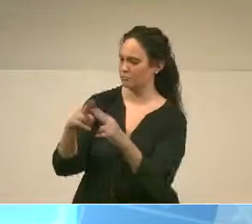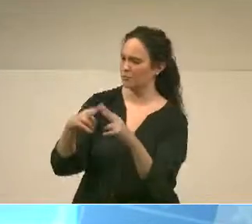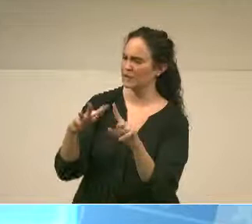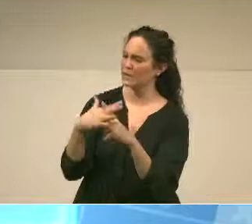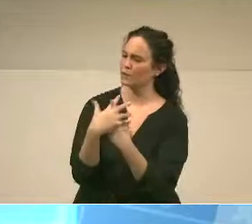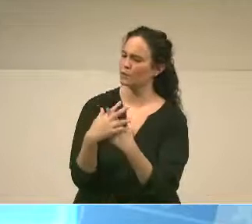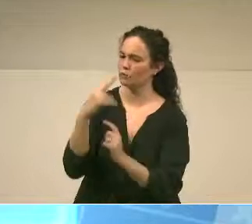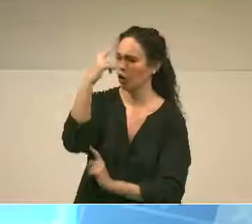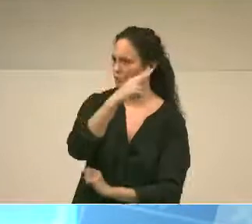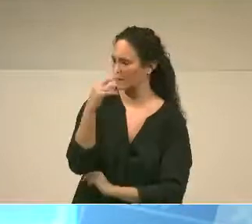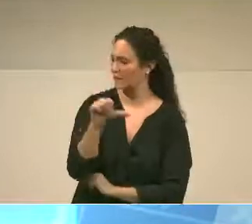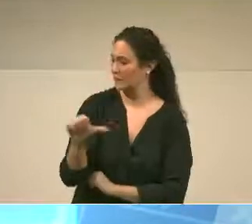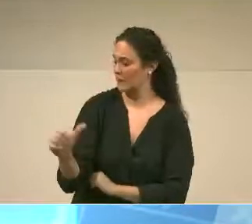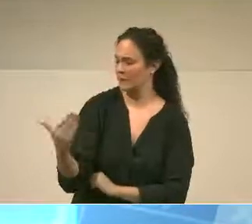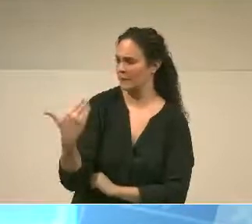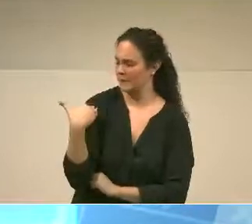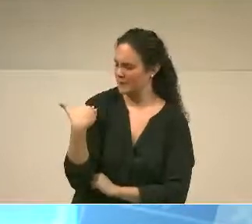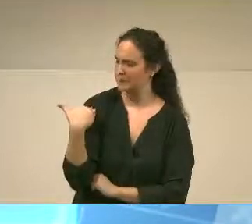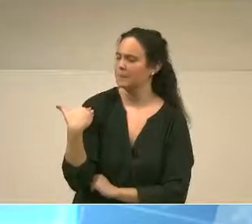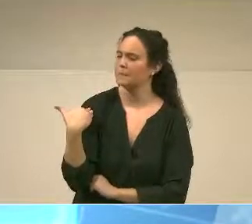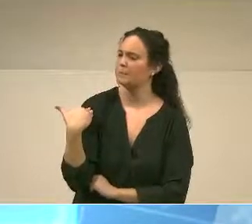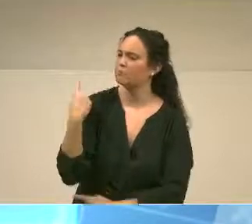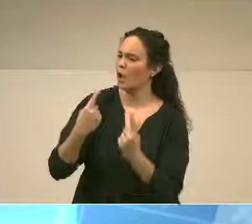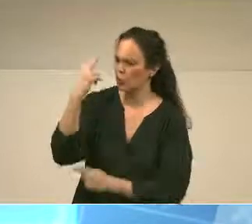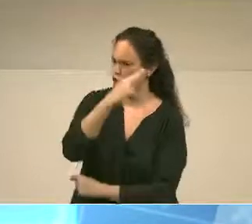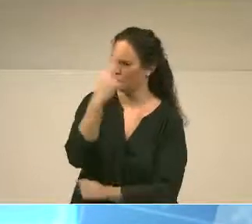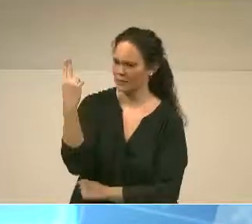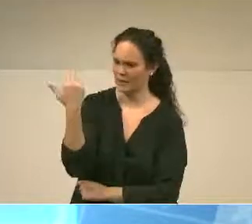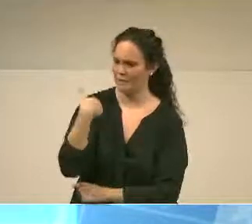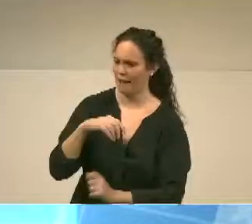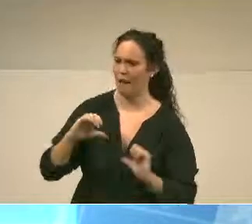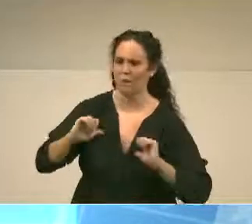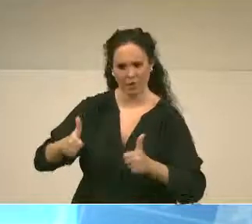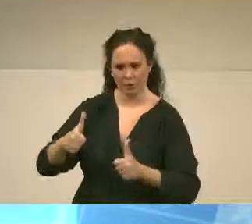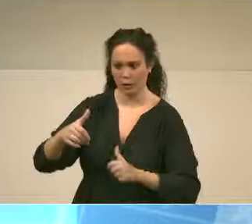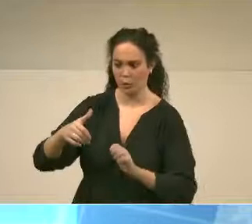La semana pasada dio datos de algunos hospitales que estaban cancelando actividad